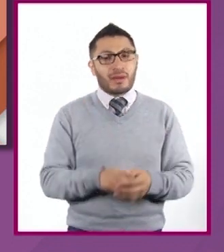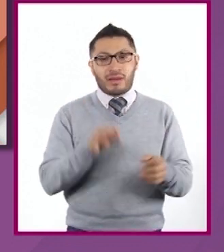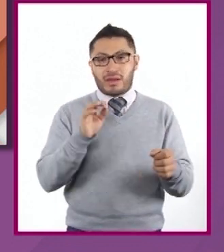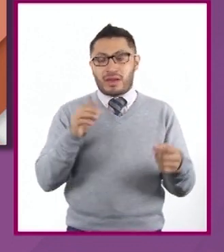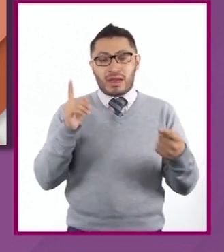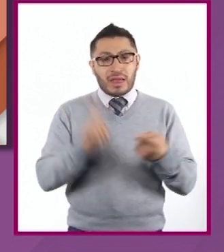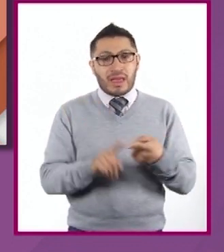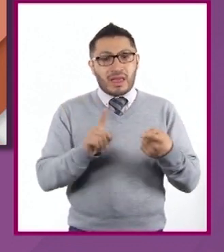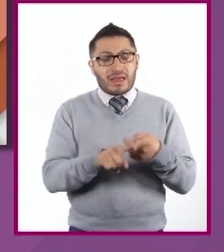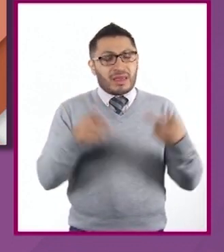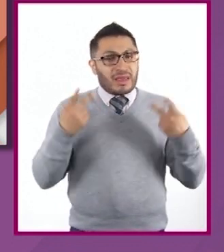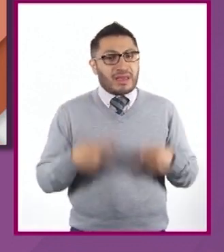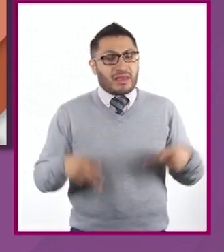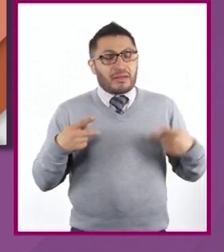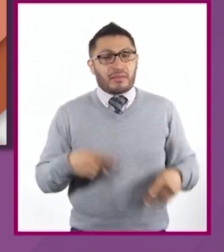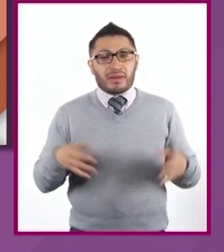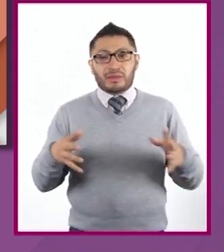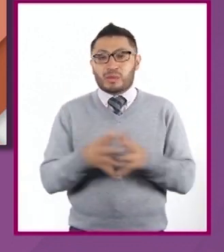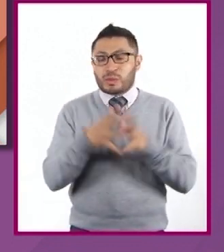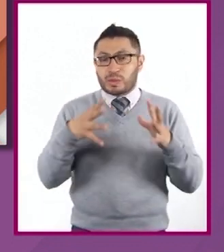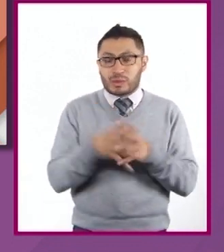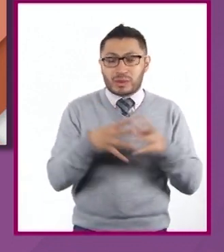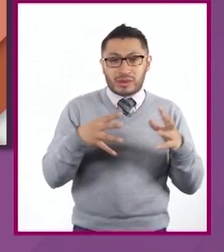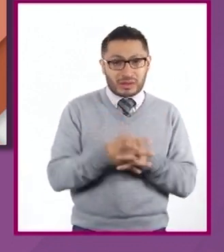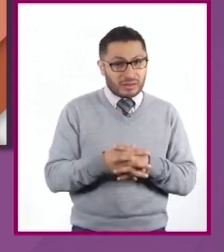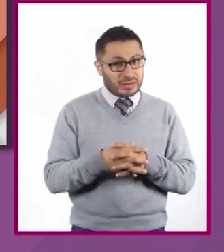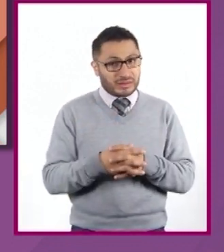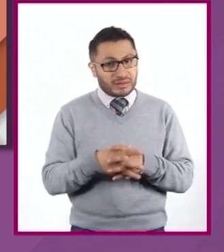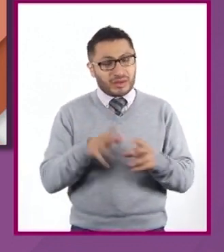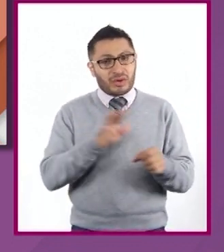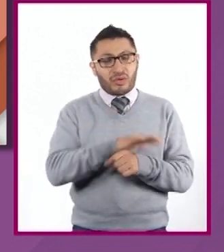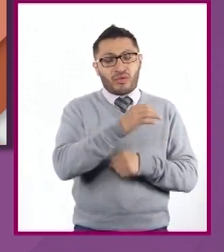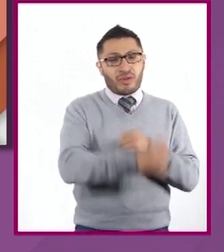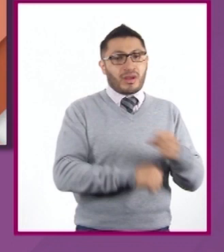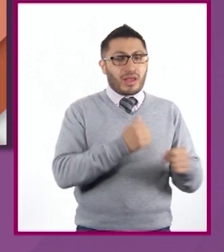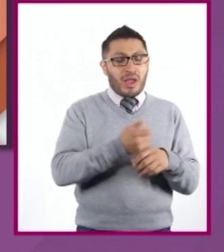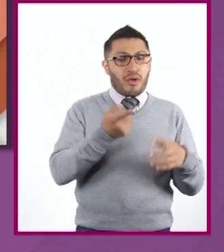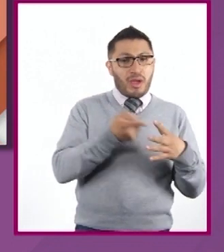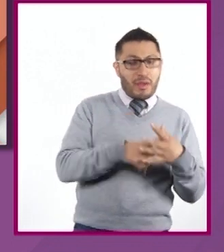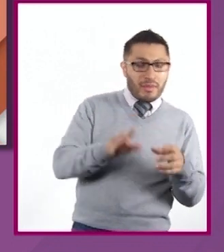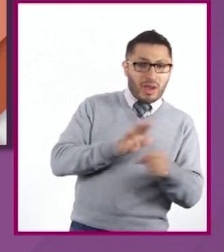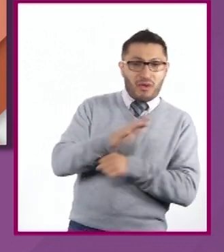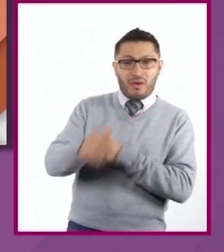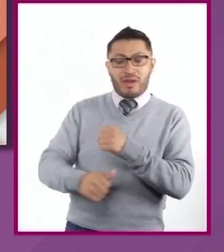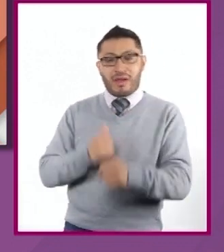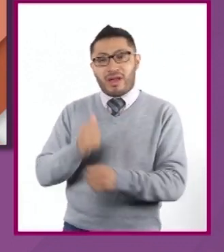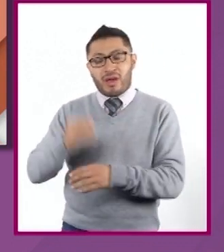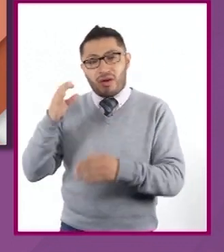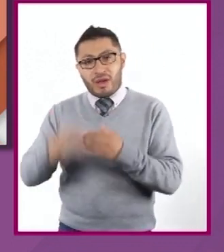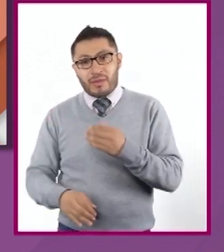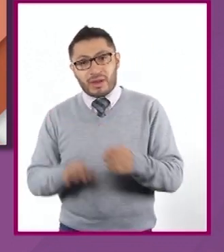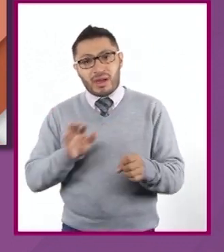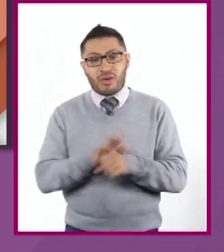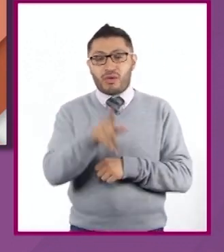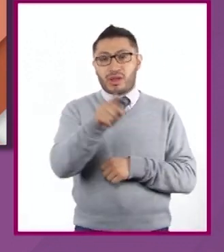Personajes que participaron. ¿En qué año comienza y termina? ¿Qué necesitas saber del